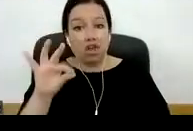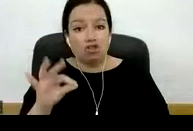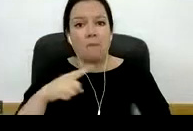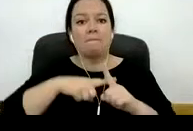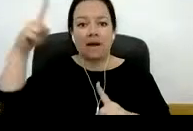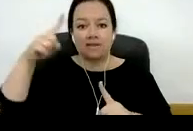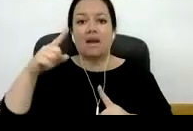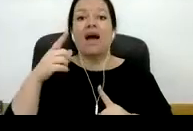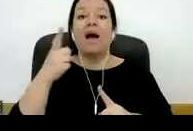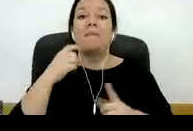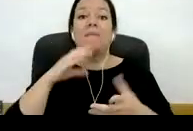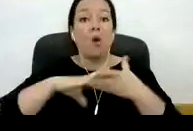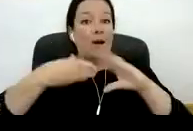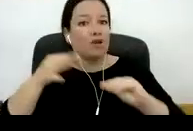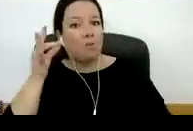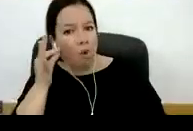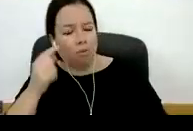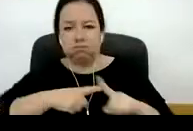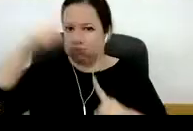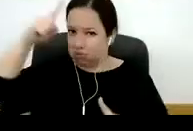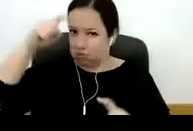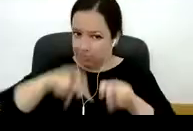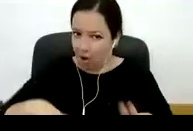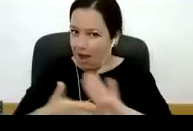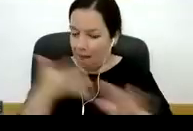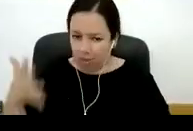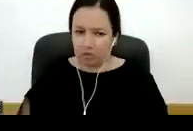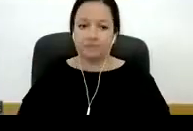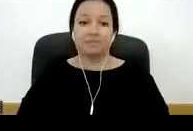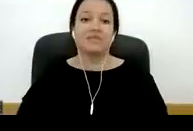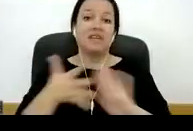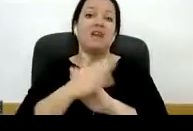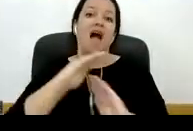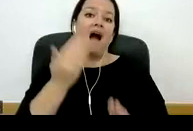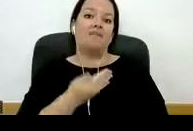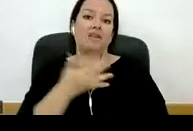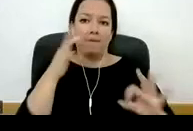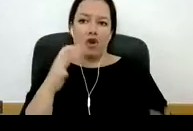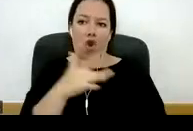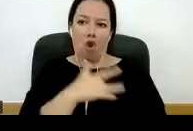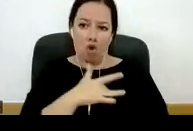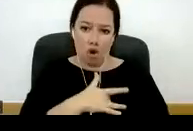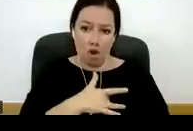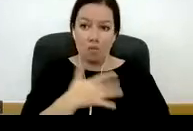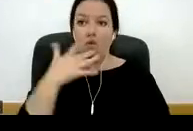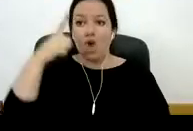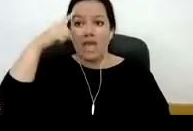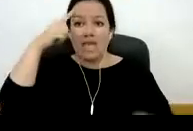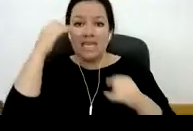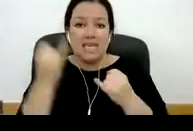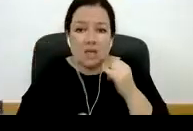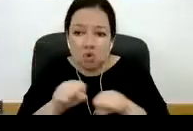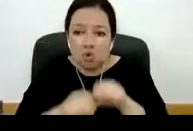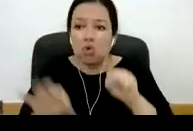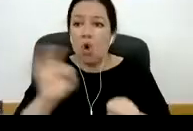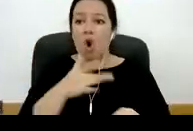caso de los hombres de manera más progresiva. Todo esto, como veis, va a aumentar el riesgo cardiovascular, por lo tanto el riesgo de padecer un ictus o